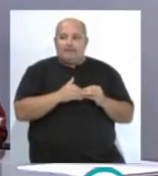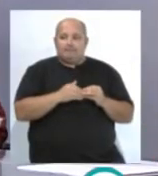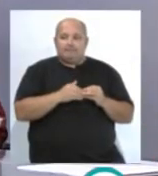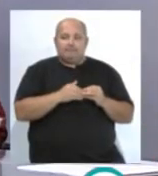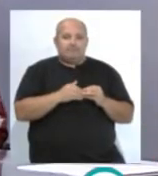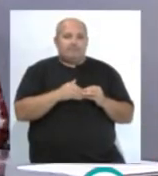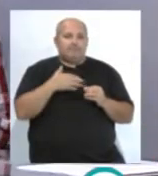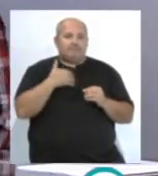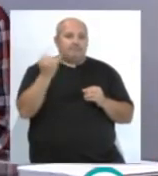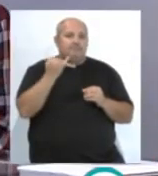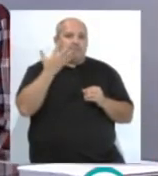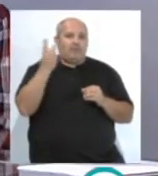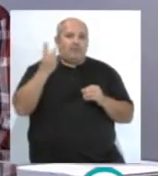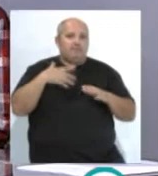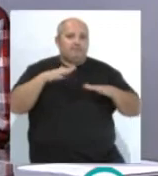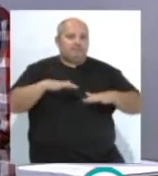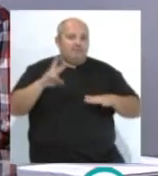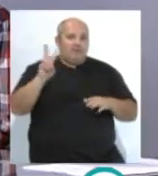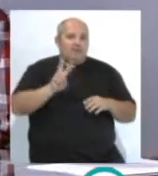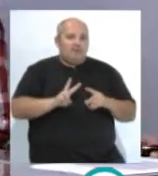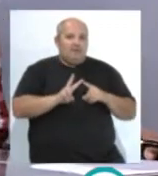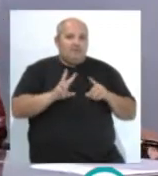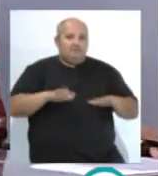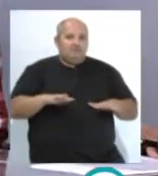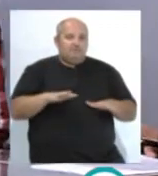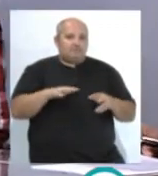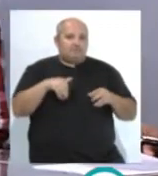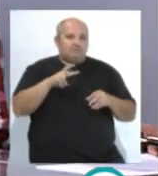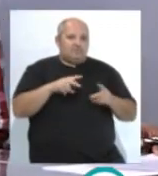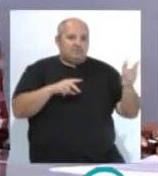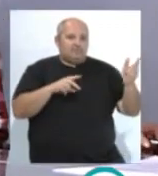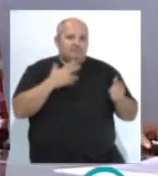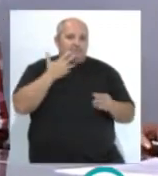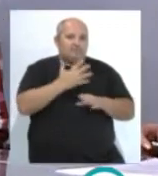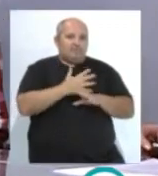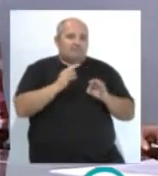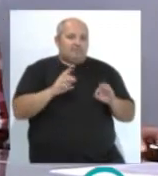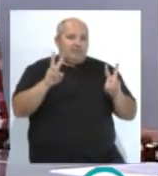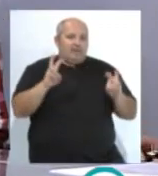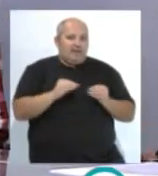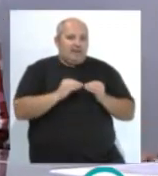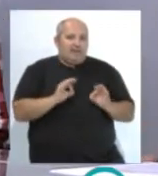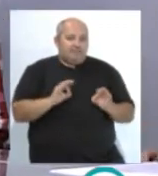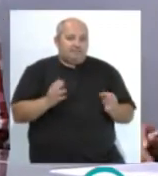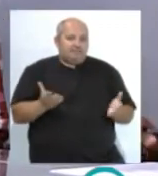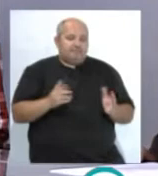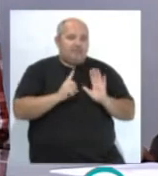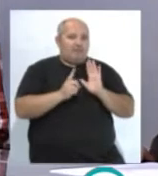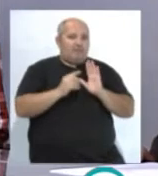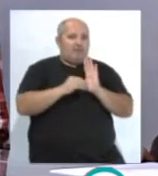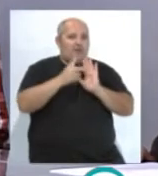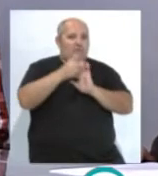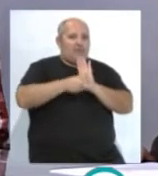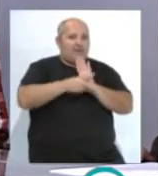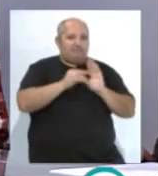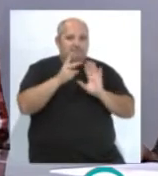nos gustaría, ¿eh? Nos gustaría que quedara claro, Maxi, que Manu no fuera a la selección, pero el fútbol está montado así y las cosas que están ya de